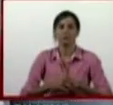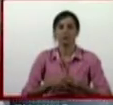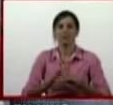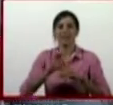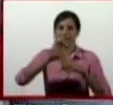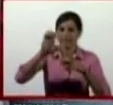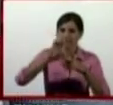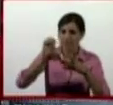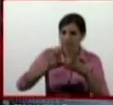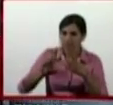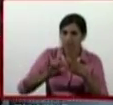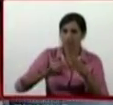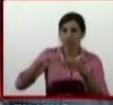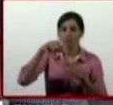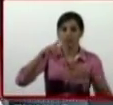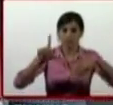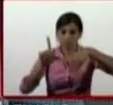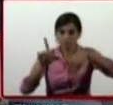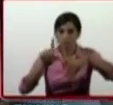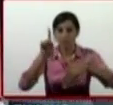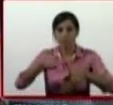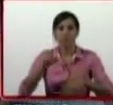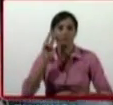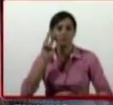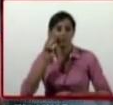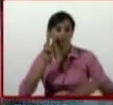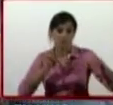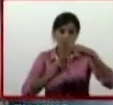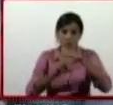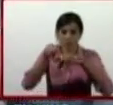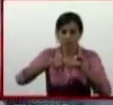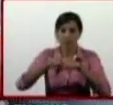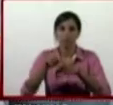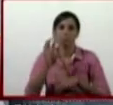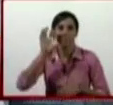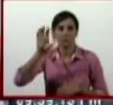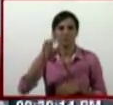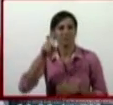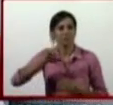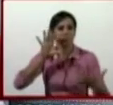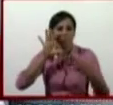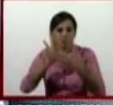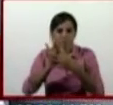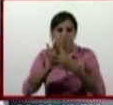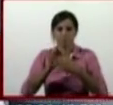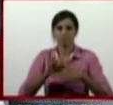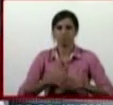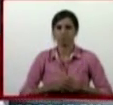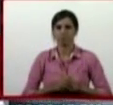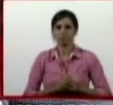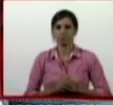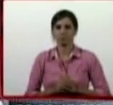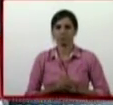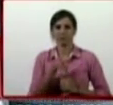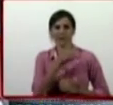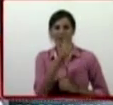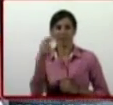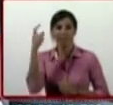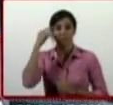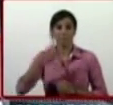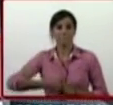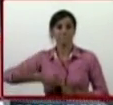geoestratégica regional y la visión de nuestro país. Y necesitamos entonces articular cada vez más